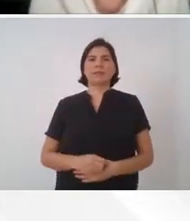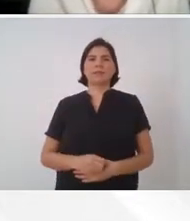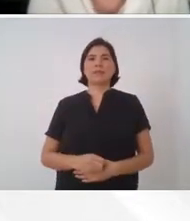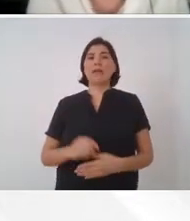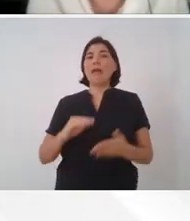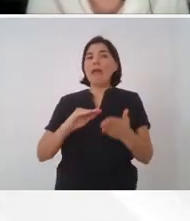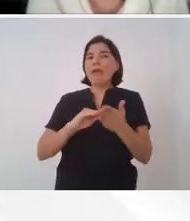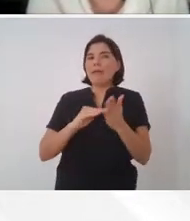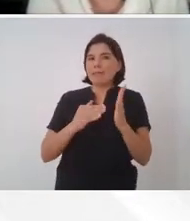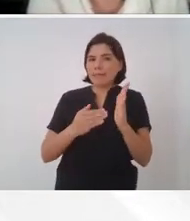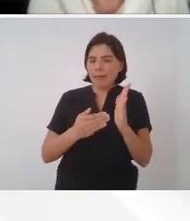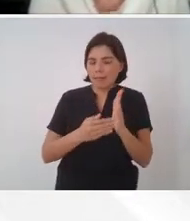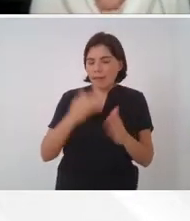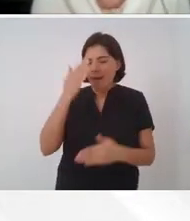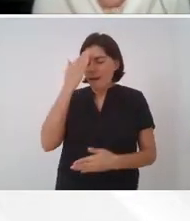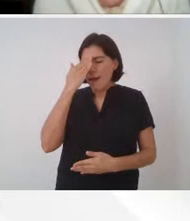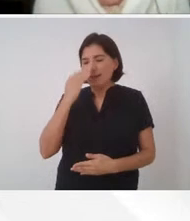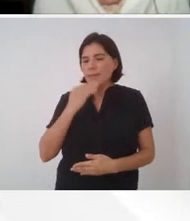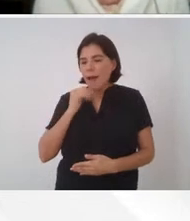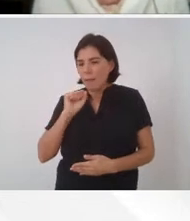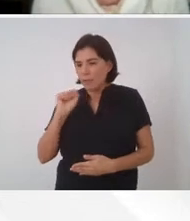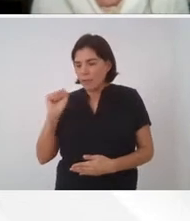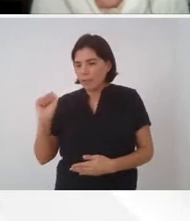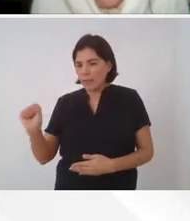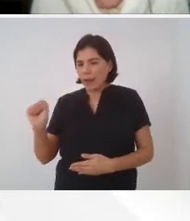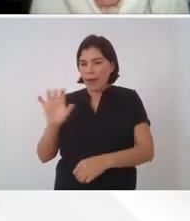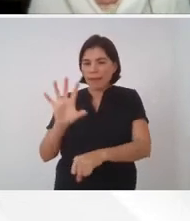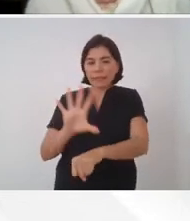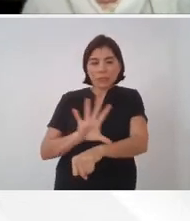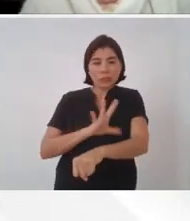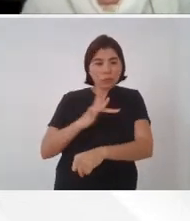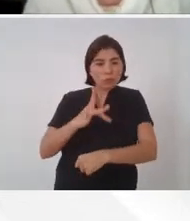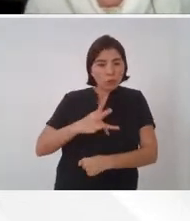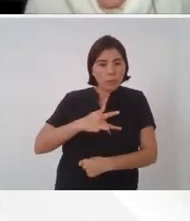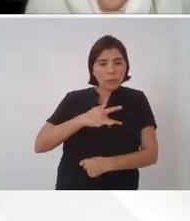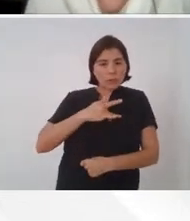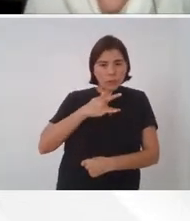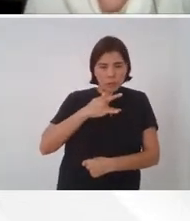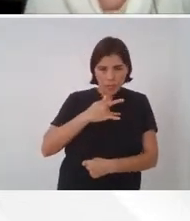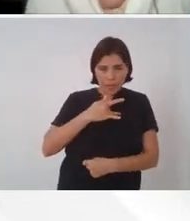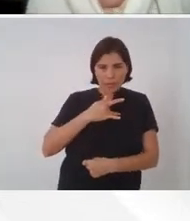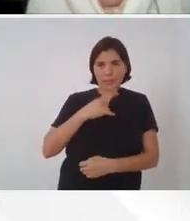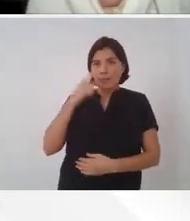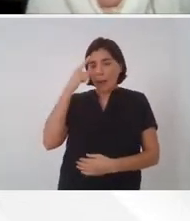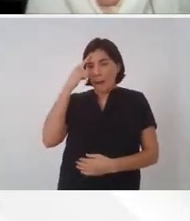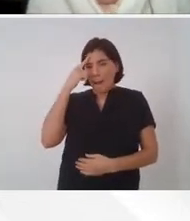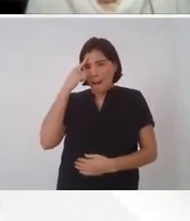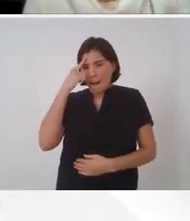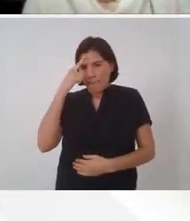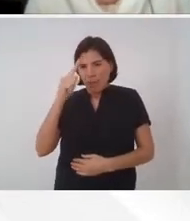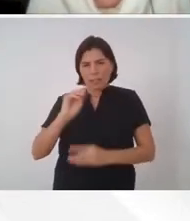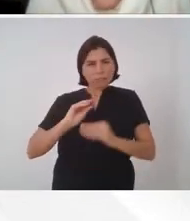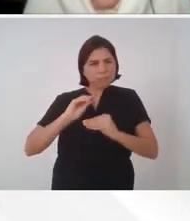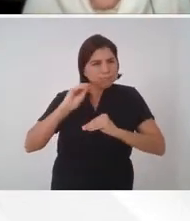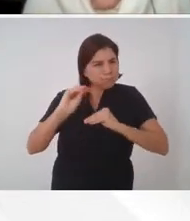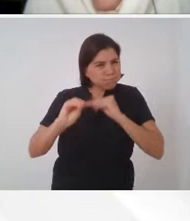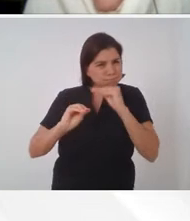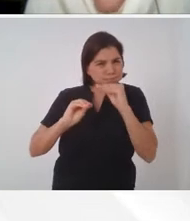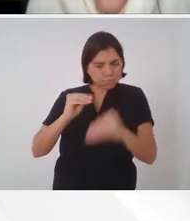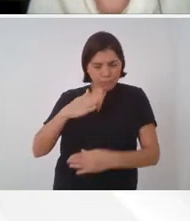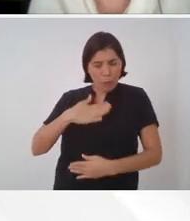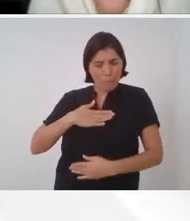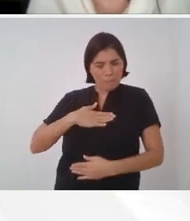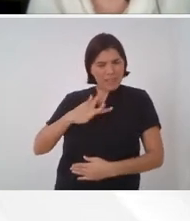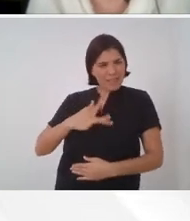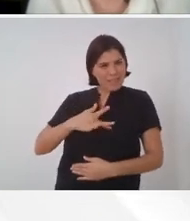habilidades socioemocionales con la visión de enriquecer nuestro propio bienestar, ¿sí?, el bienestar personal y